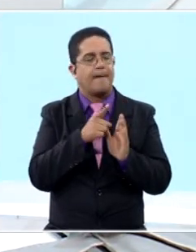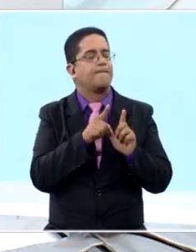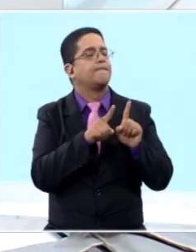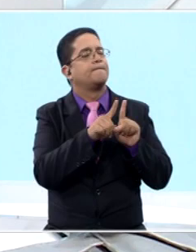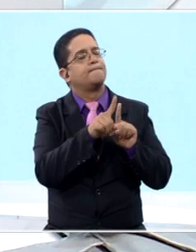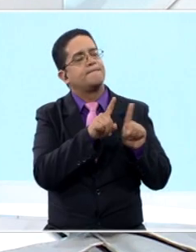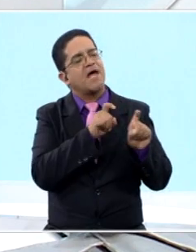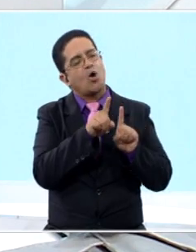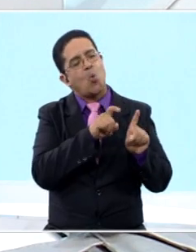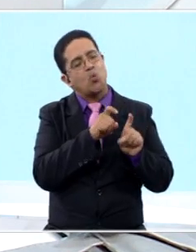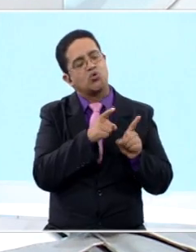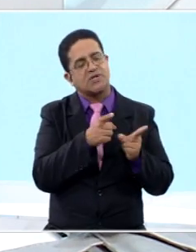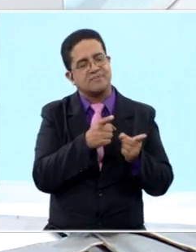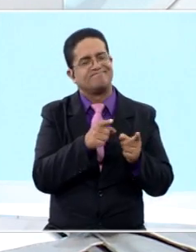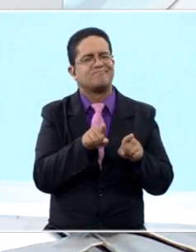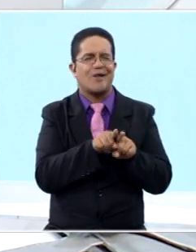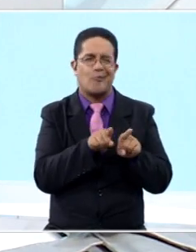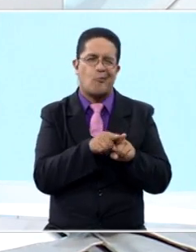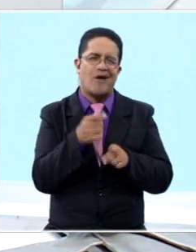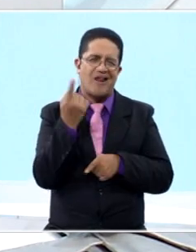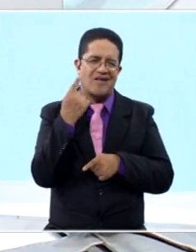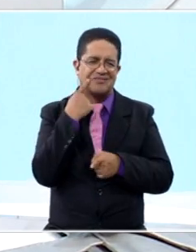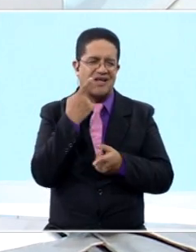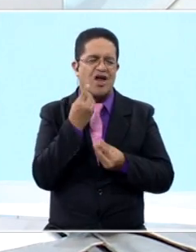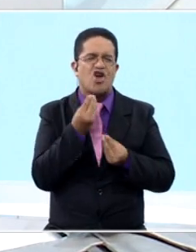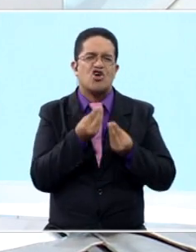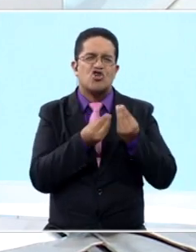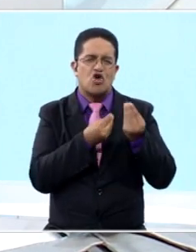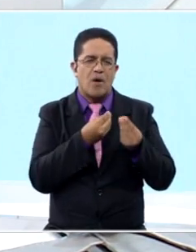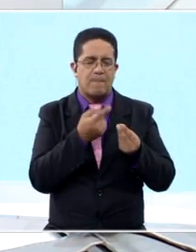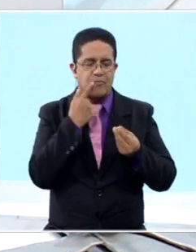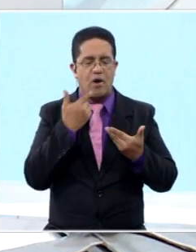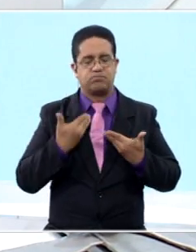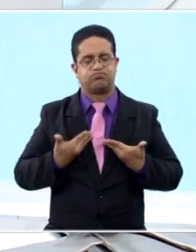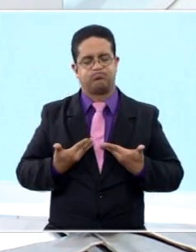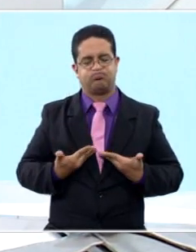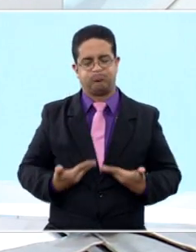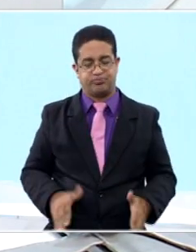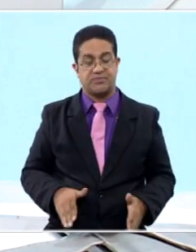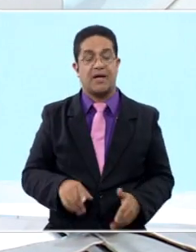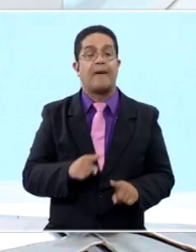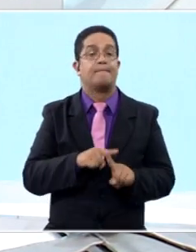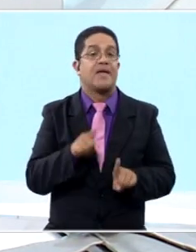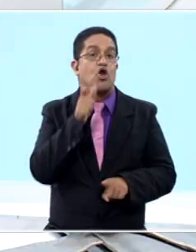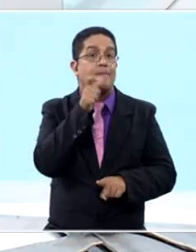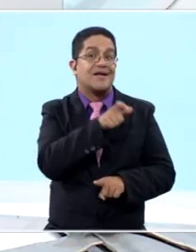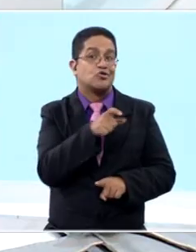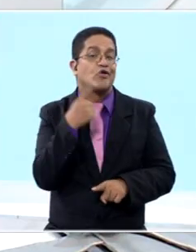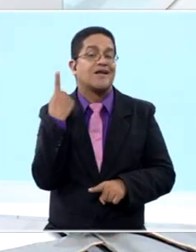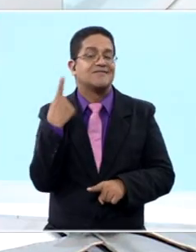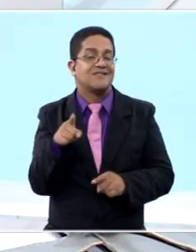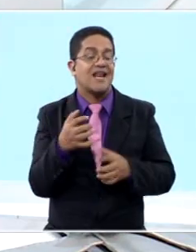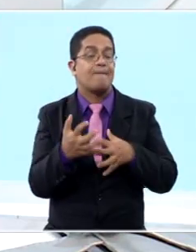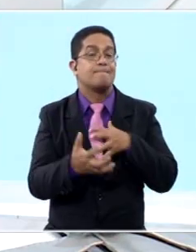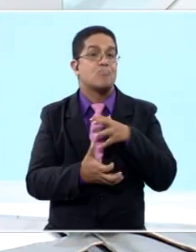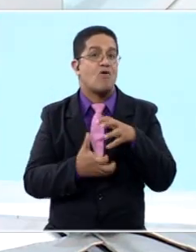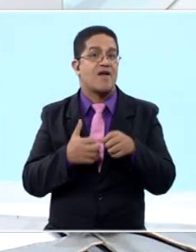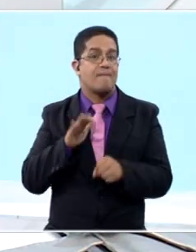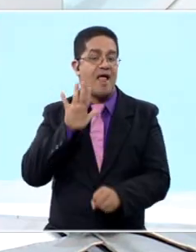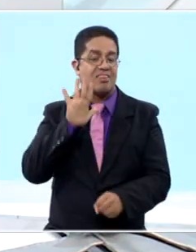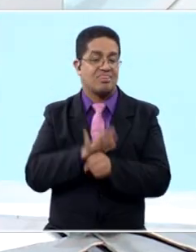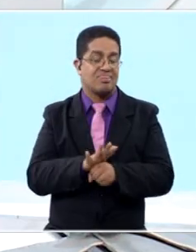paciente porque, como hemos conversado, la vía de eliminación es la vía urinaria. Si ese paciente tiene algunos problemas de obstrucción, problemas